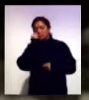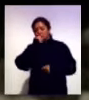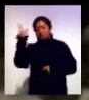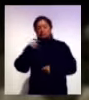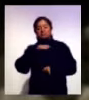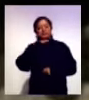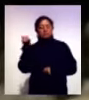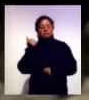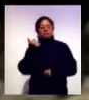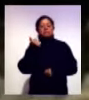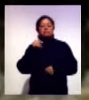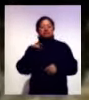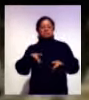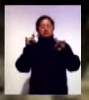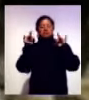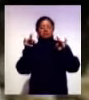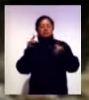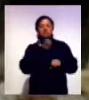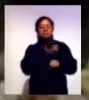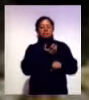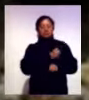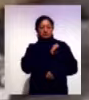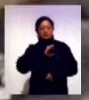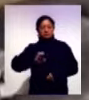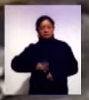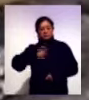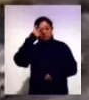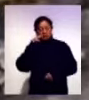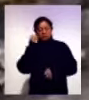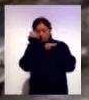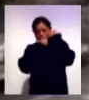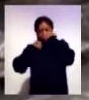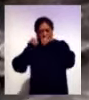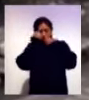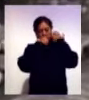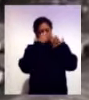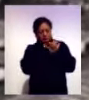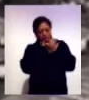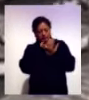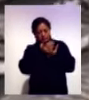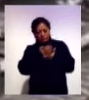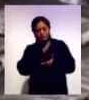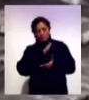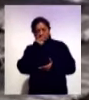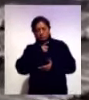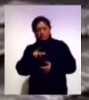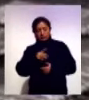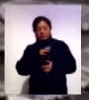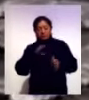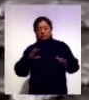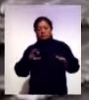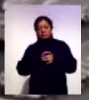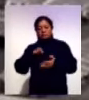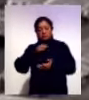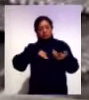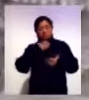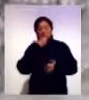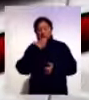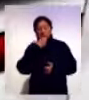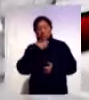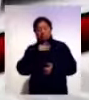Australia, Estados Unidos, China y México, luego de analizar los expedientes del caso, determinaron por unanimidad la viabilidad del